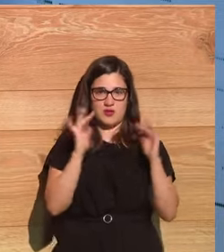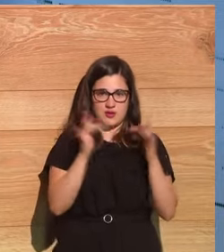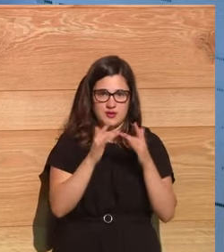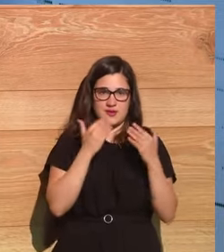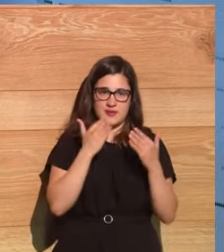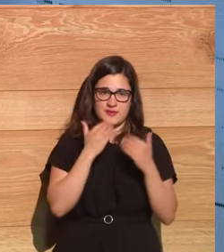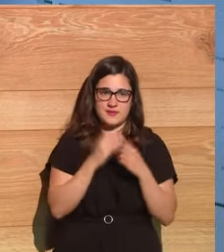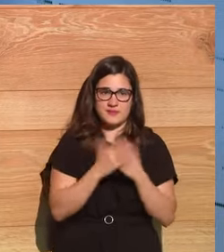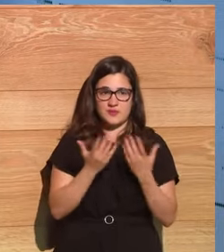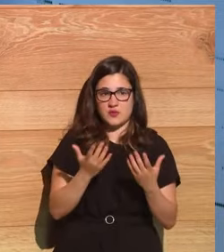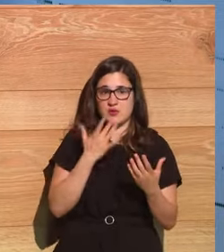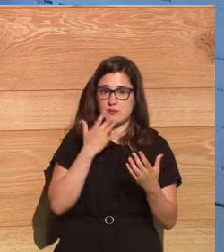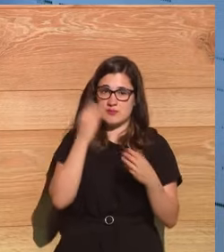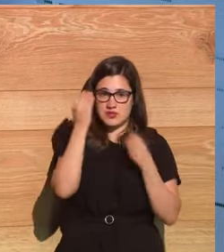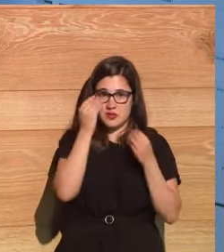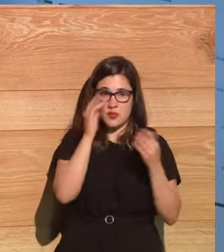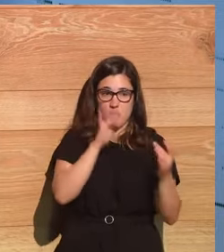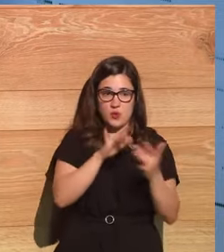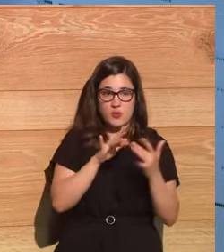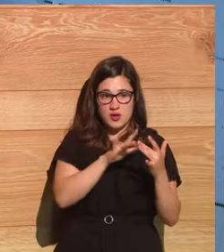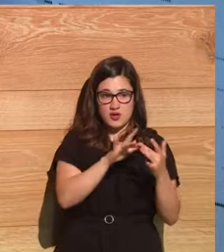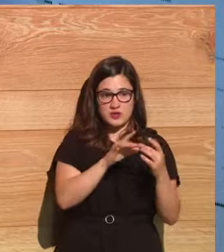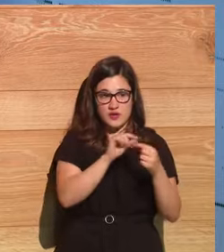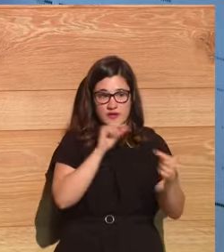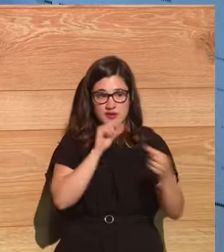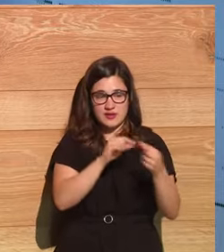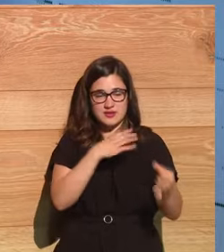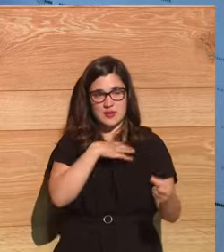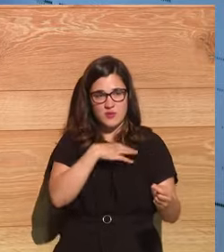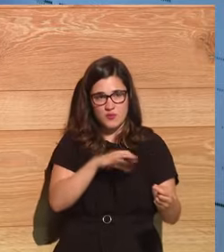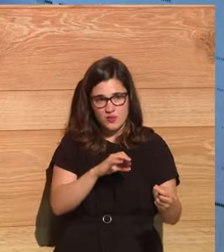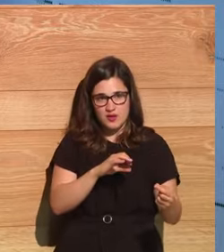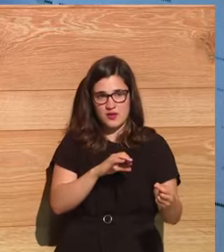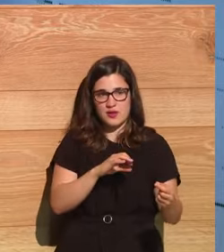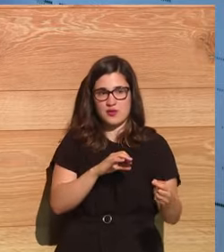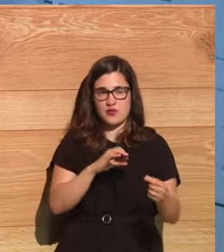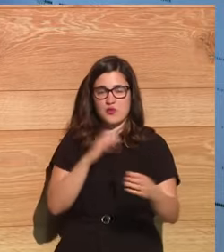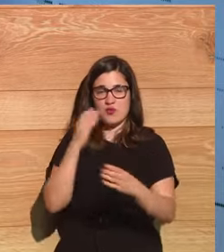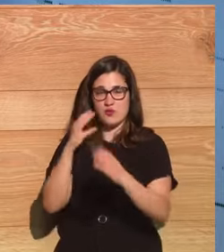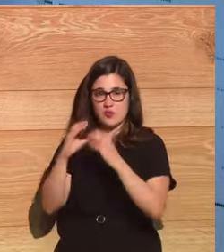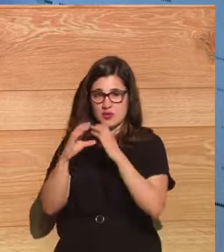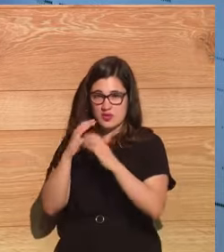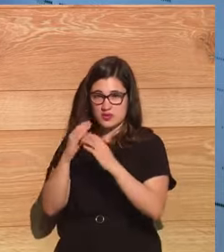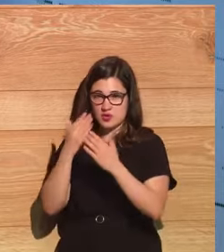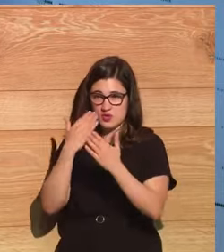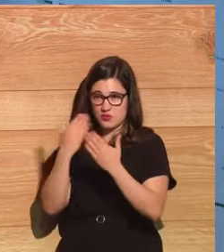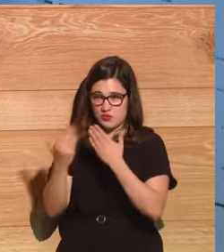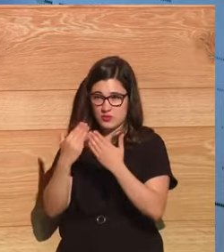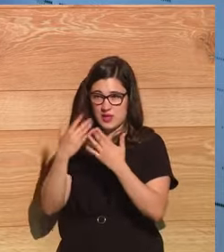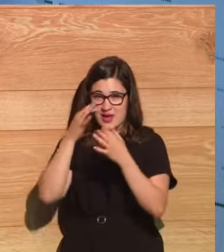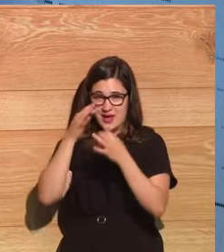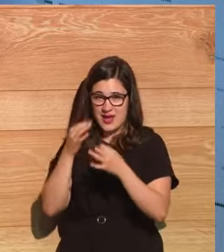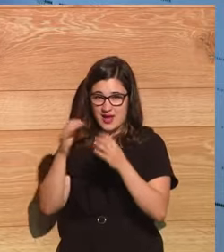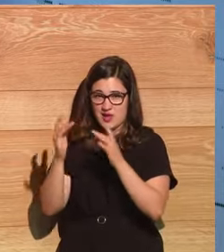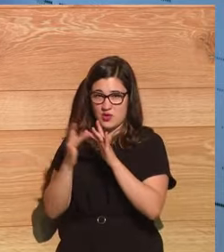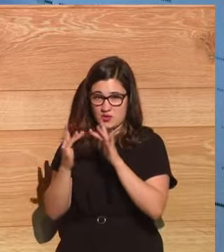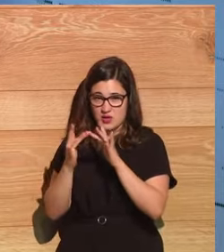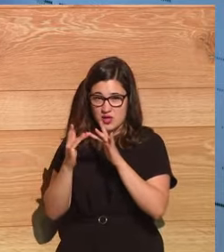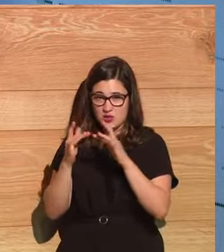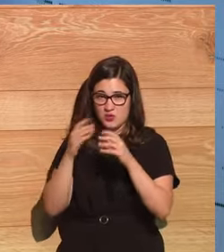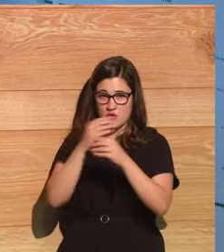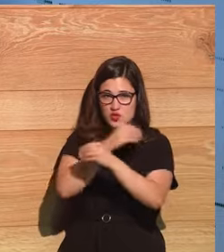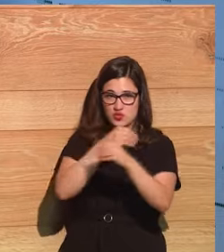que este tipo de comunicación puede sustituir lo que es la fuente de comunicación real entre los seres humanos, que es el